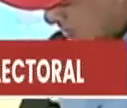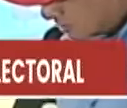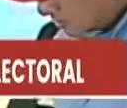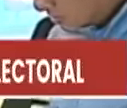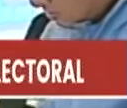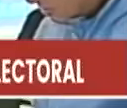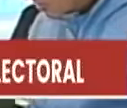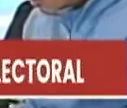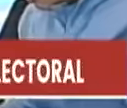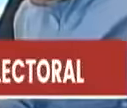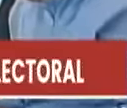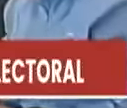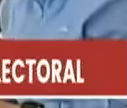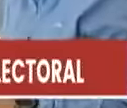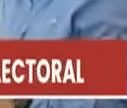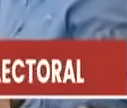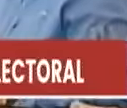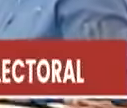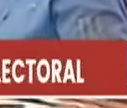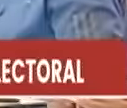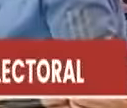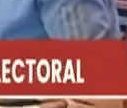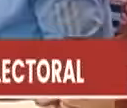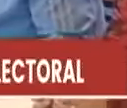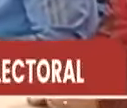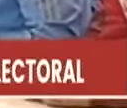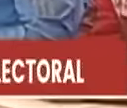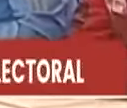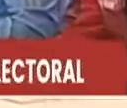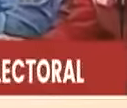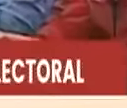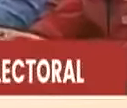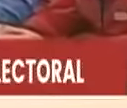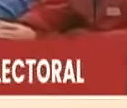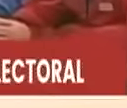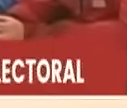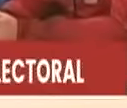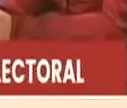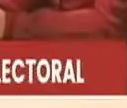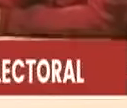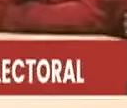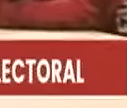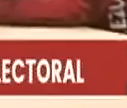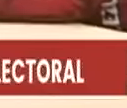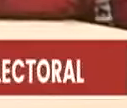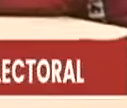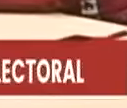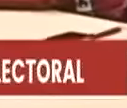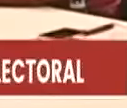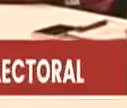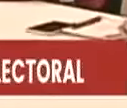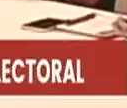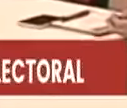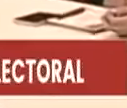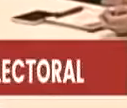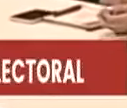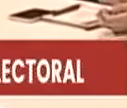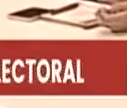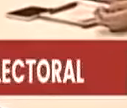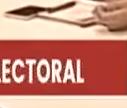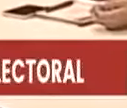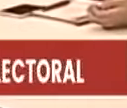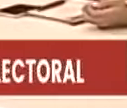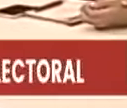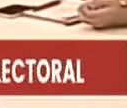¿Qué pueden venir a darnos? Oh, yo conozco a un Mendoza que es de Yaguaraparo. Aquí estaba. Pero ese es